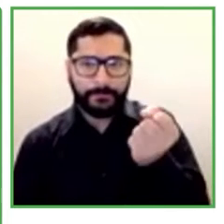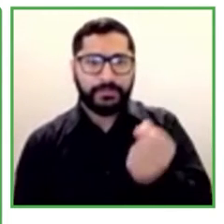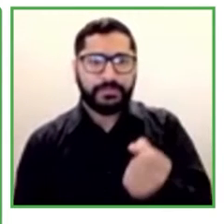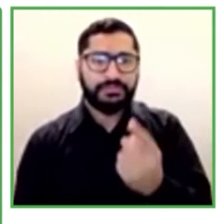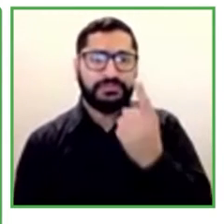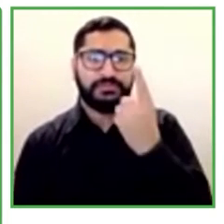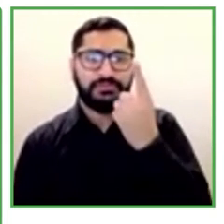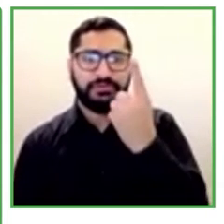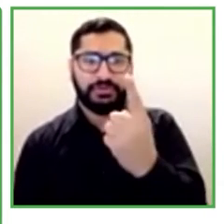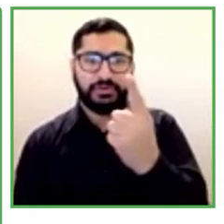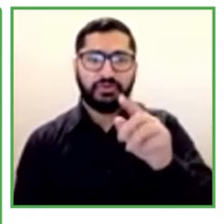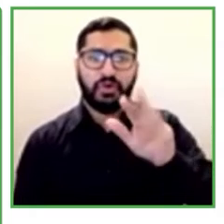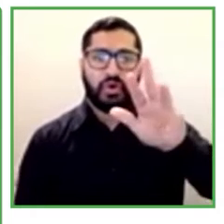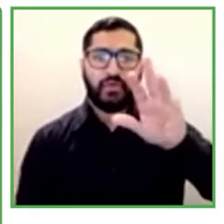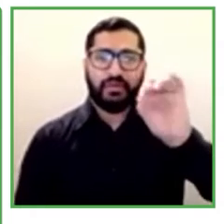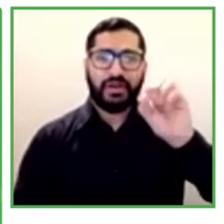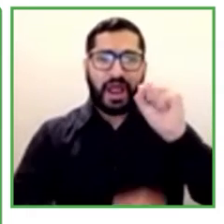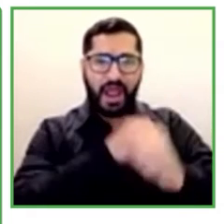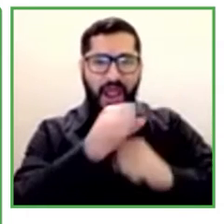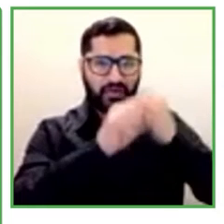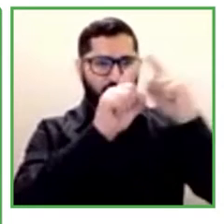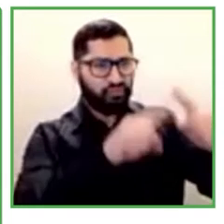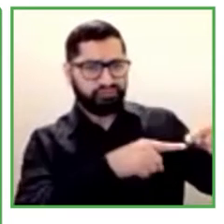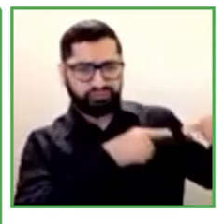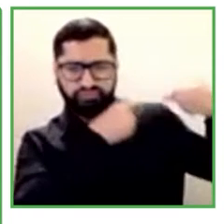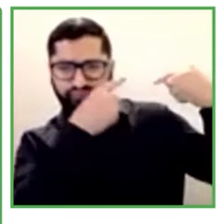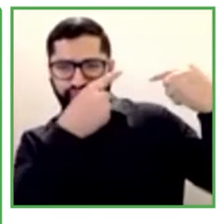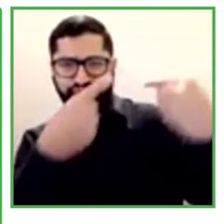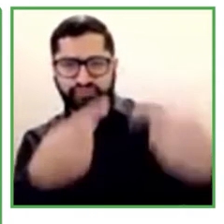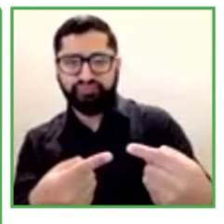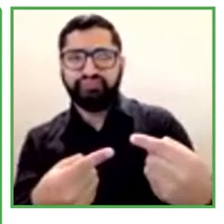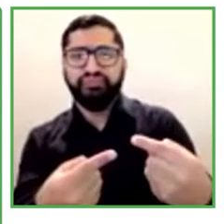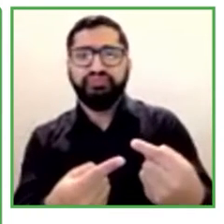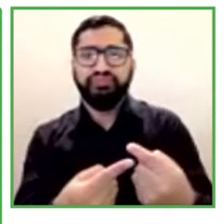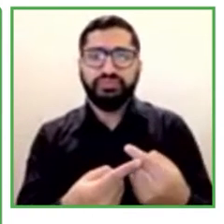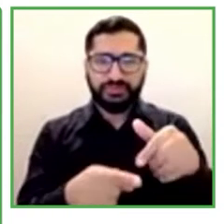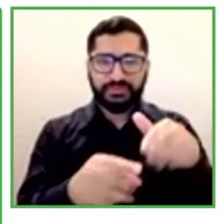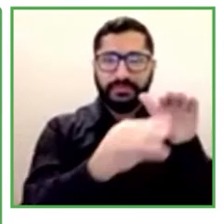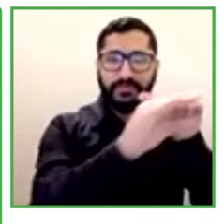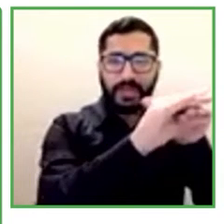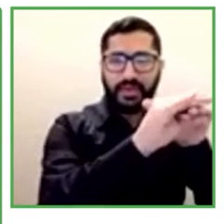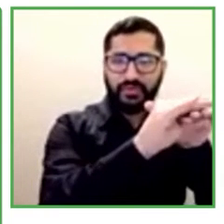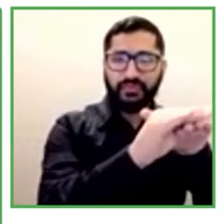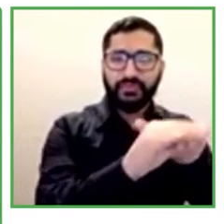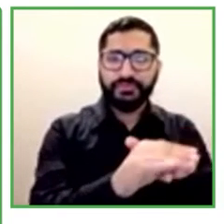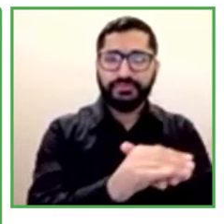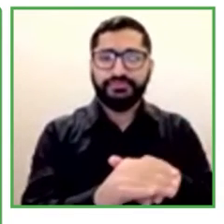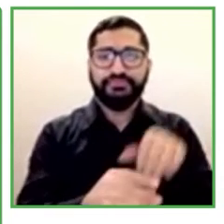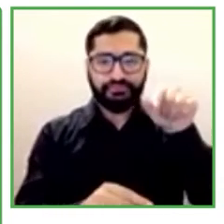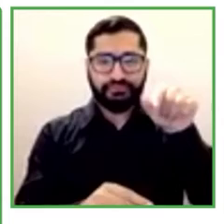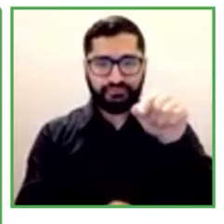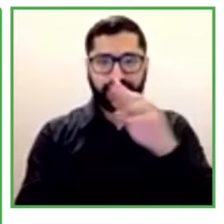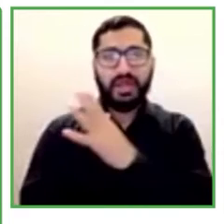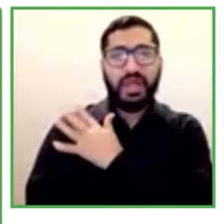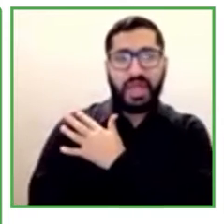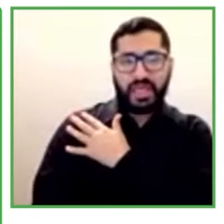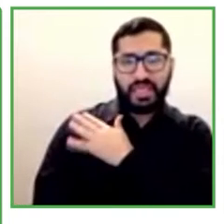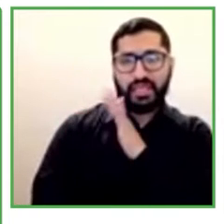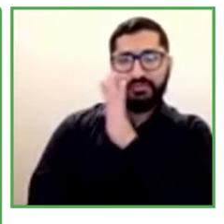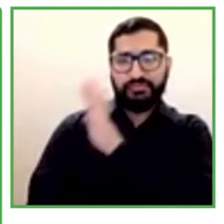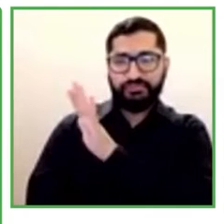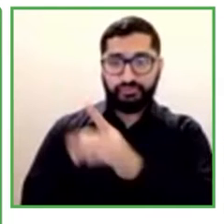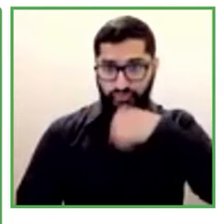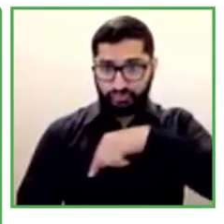diversidad y la inclusión es parte de nuestra estrategia de negocio. Básicamente nosotros tenemos un total de 98.000 colaboradores a nivel